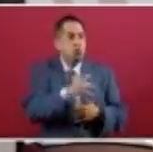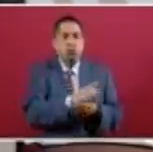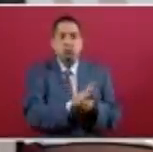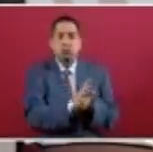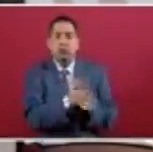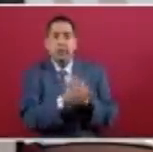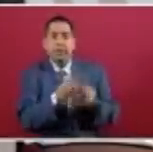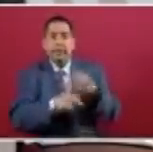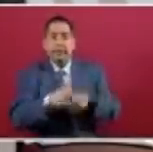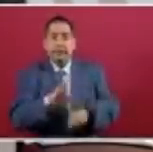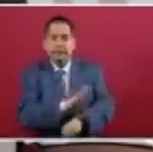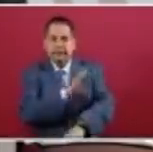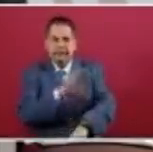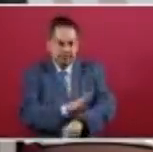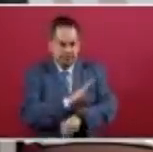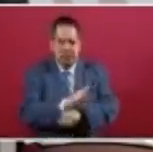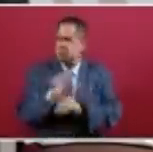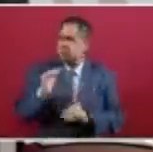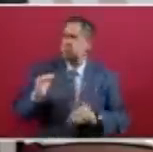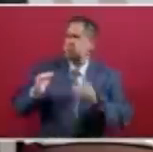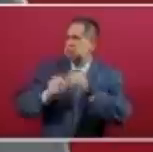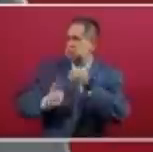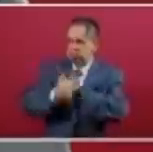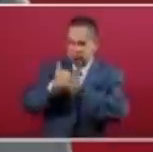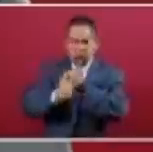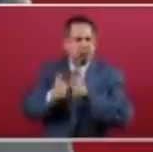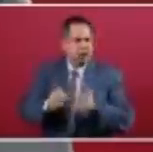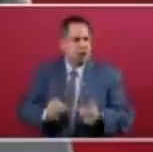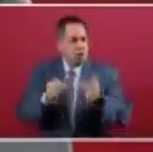realmente competencia,